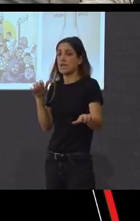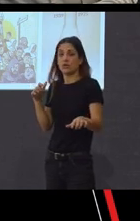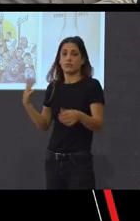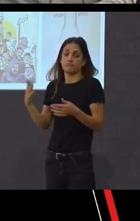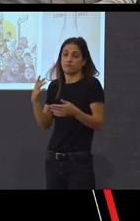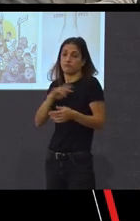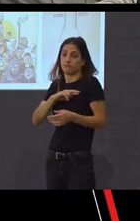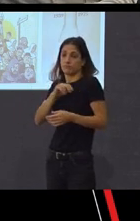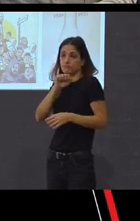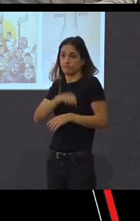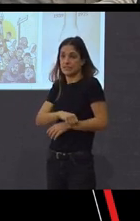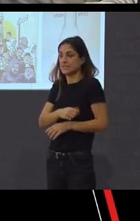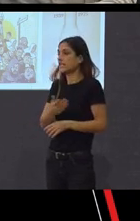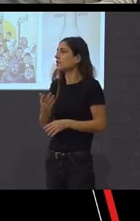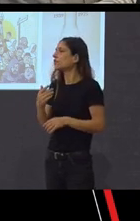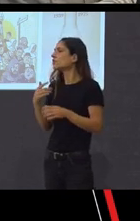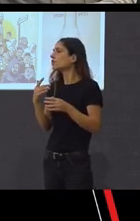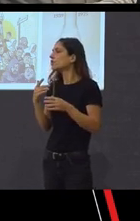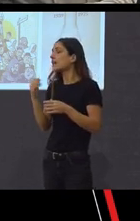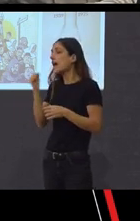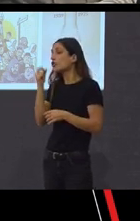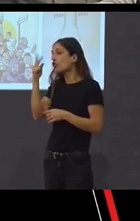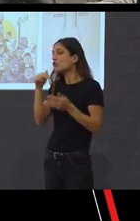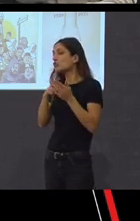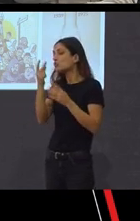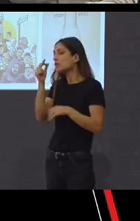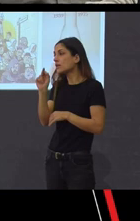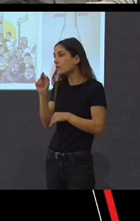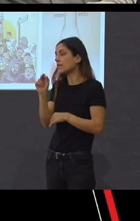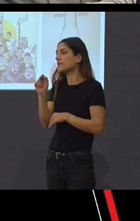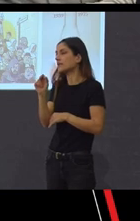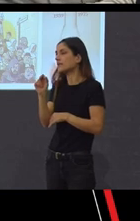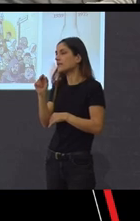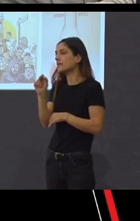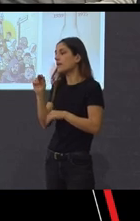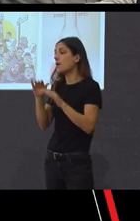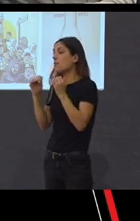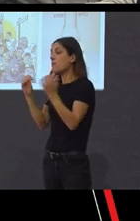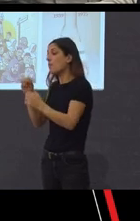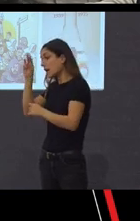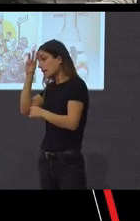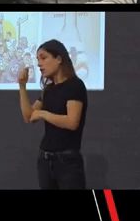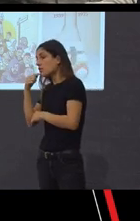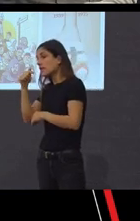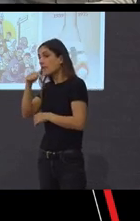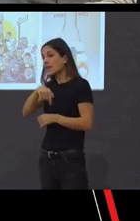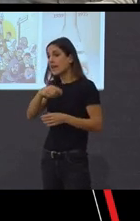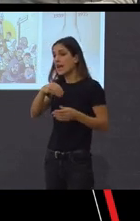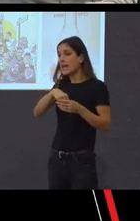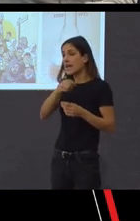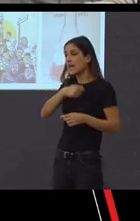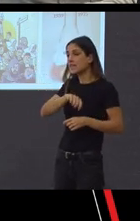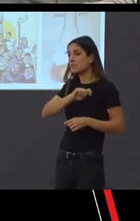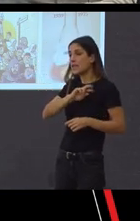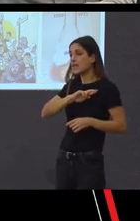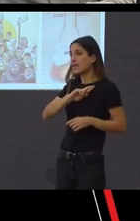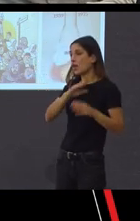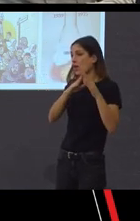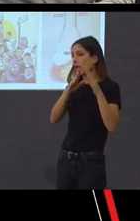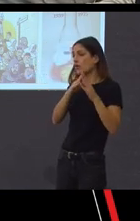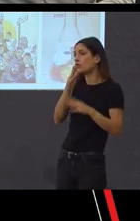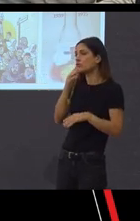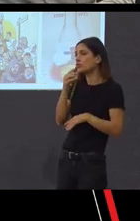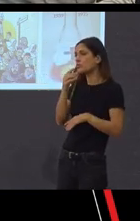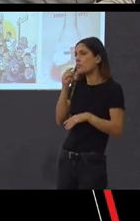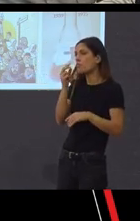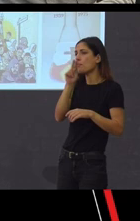católicos, e no 2020 en España, segundo Vaticano, hai 29 millóns de católicos, cando a poboación creceu, o que quere dicir